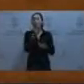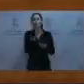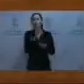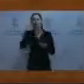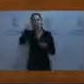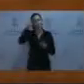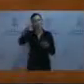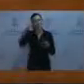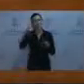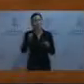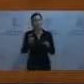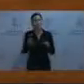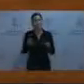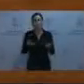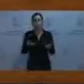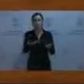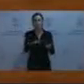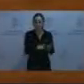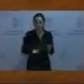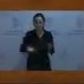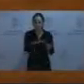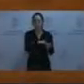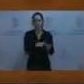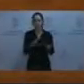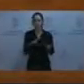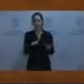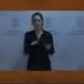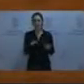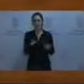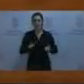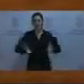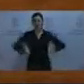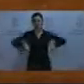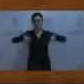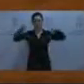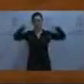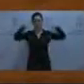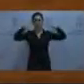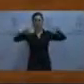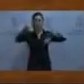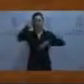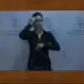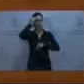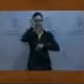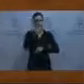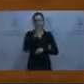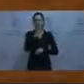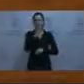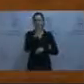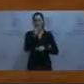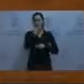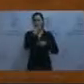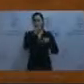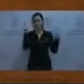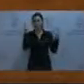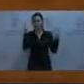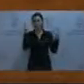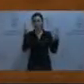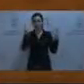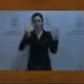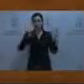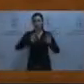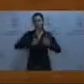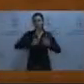digo, disponer de unas instalaciones de este tipo, que yo creo que son maravillosas, de titularidad pública, y no aprovecharlas